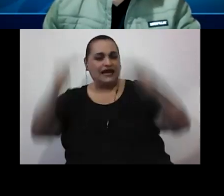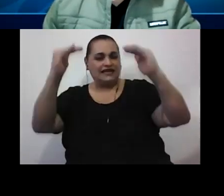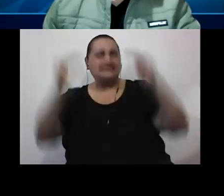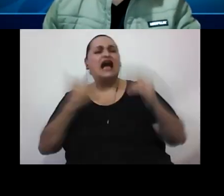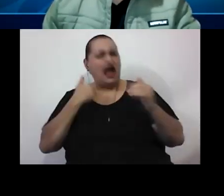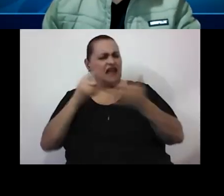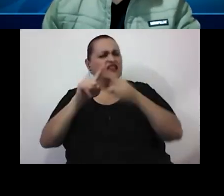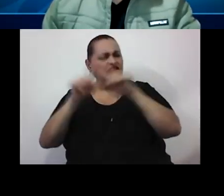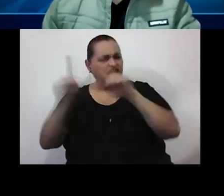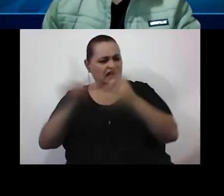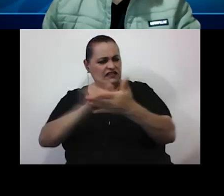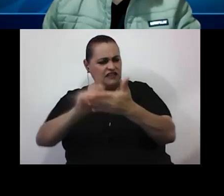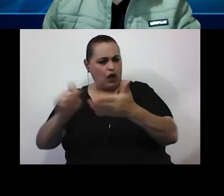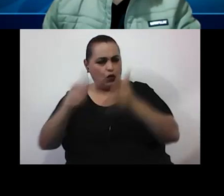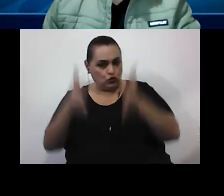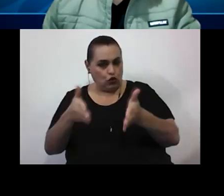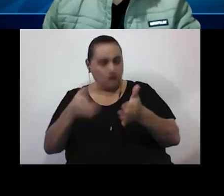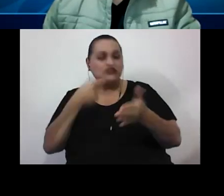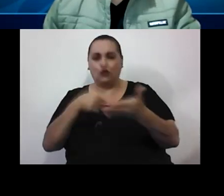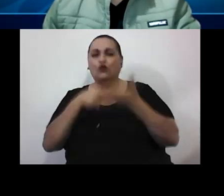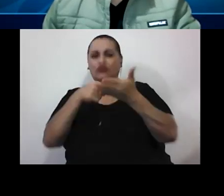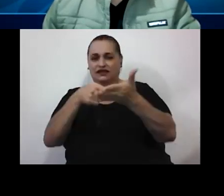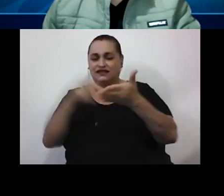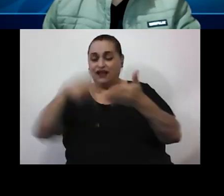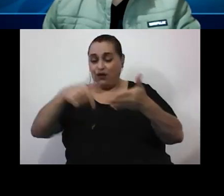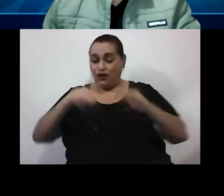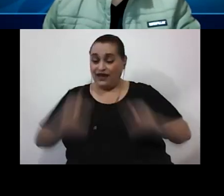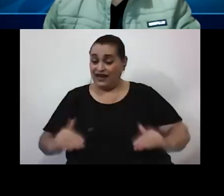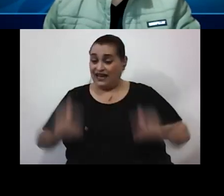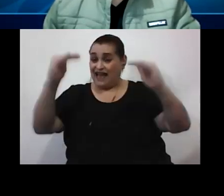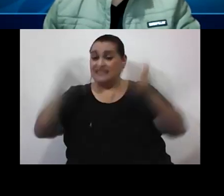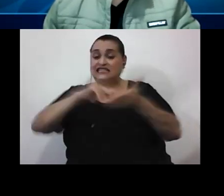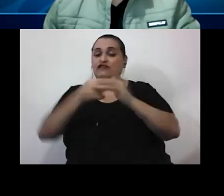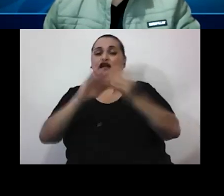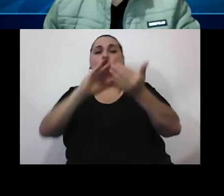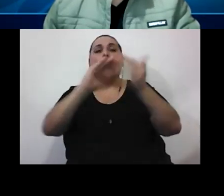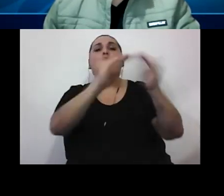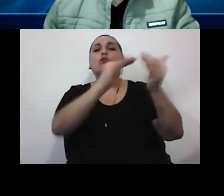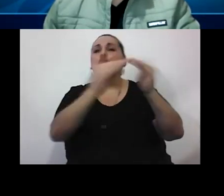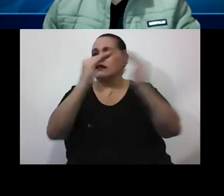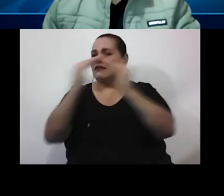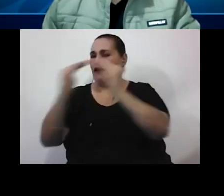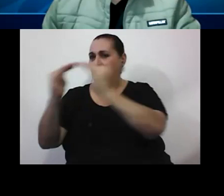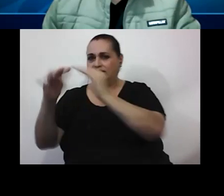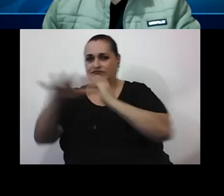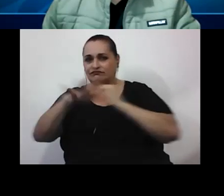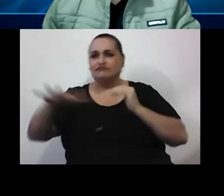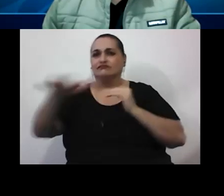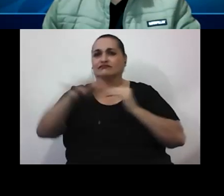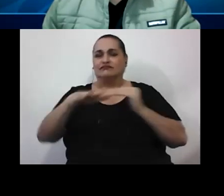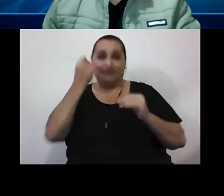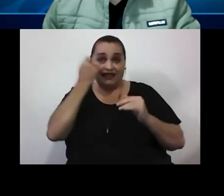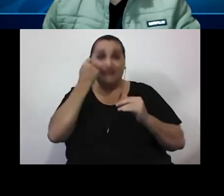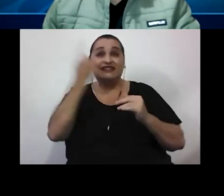lo señalan, que la crianza hoy es comunitaria. ¿Qué quiere decir eso? Que entendiendo